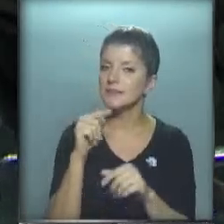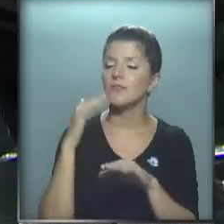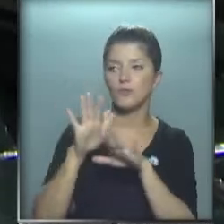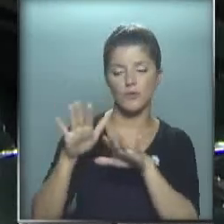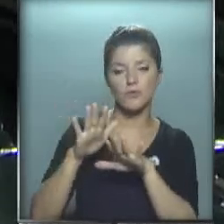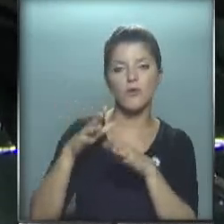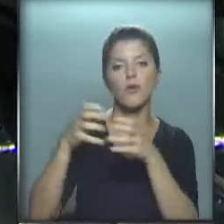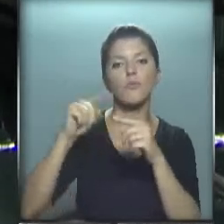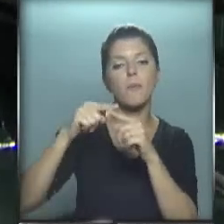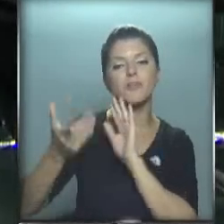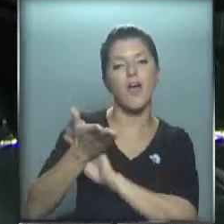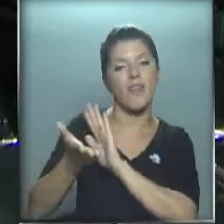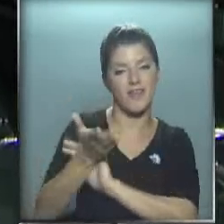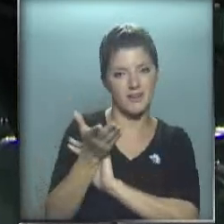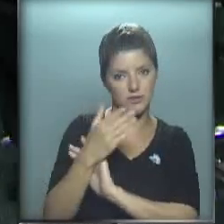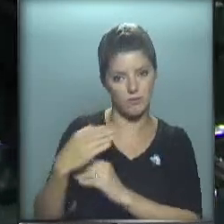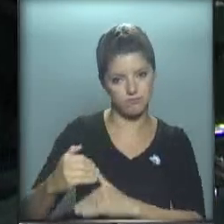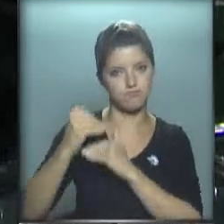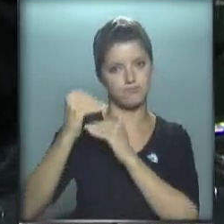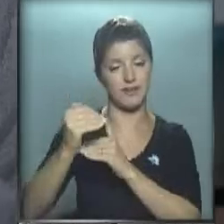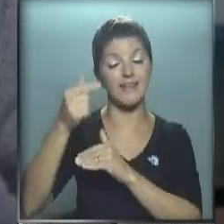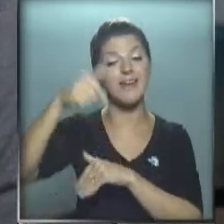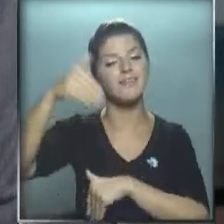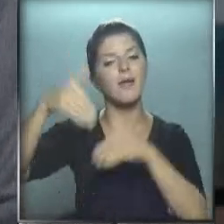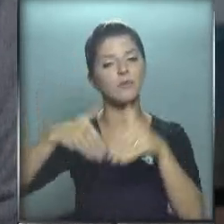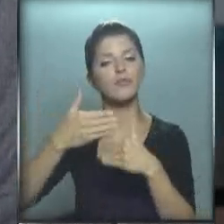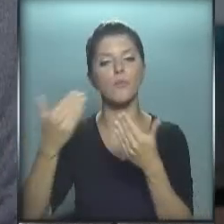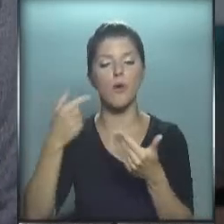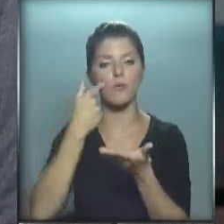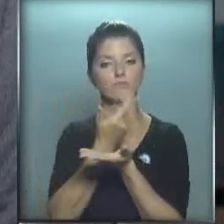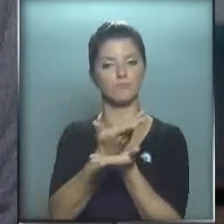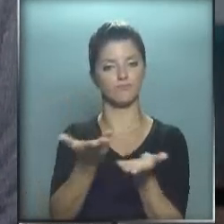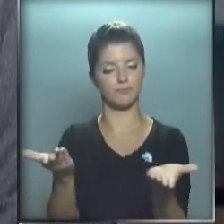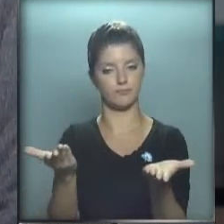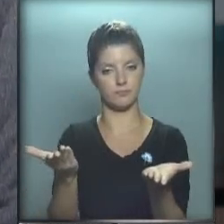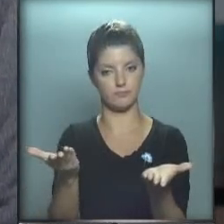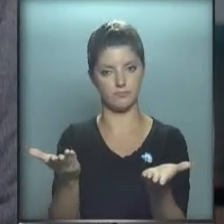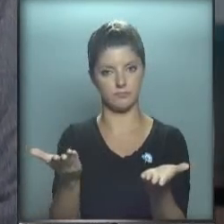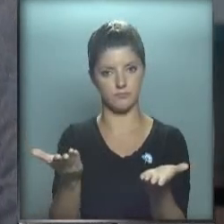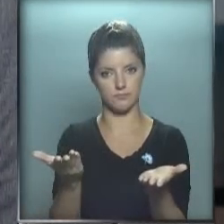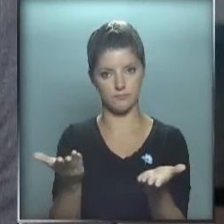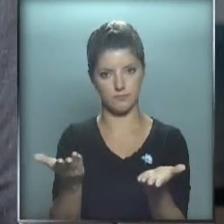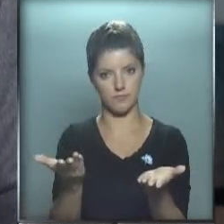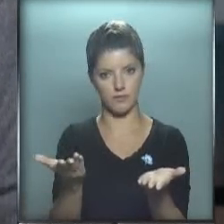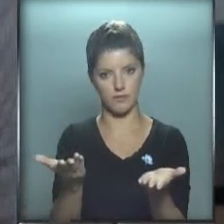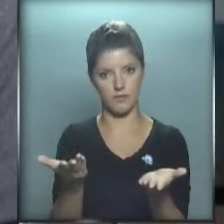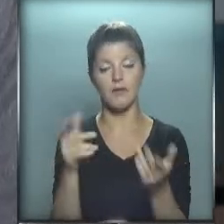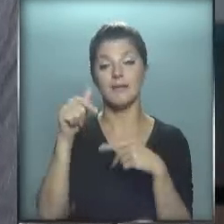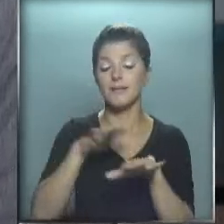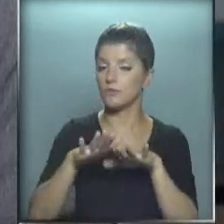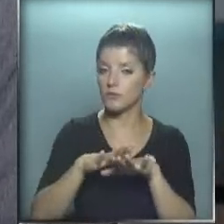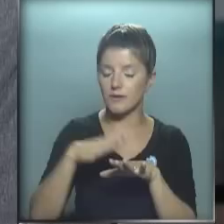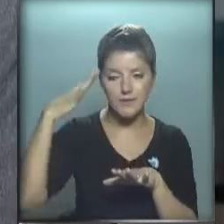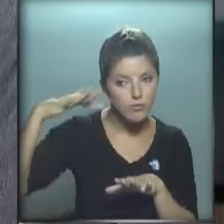de la ultraderecha y en estas elecciones podría revelarse Esta esta este este tendencia esta